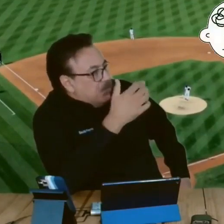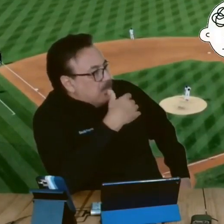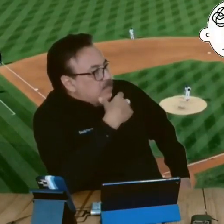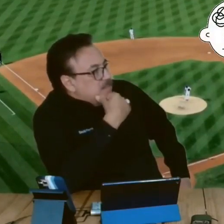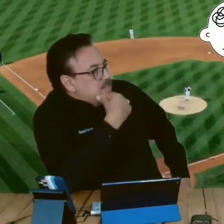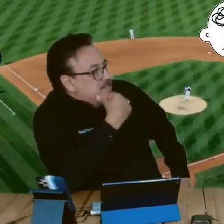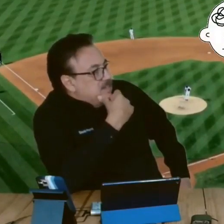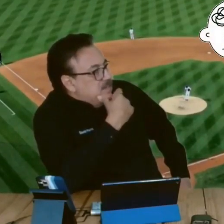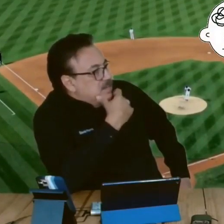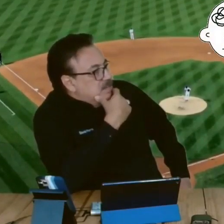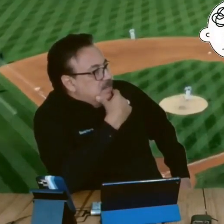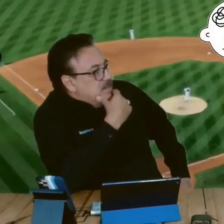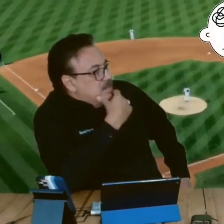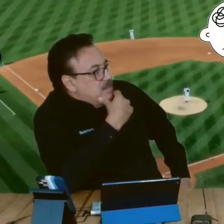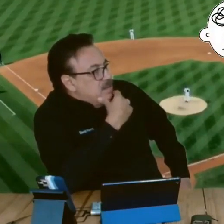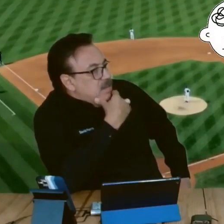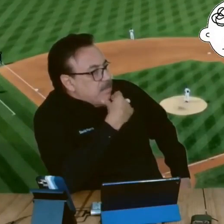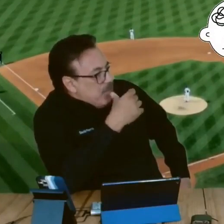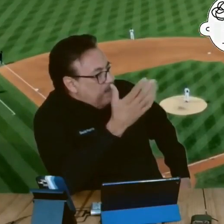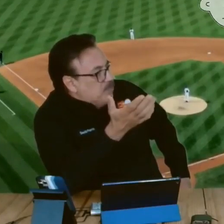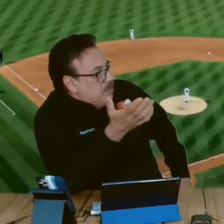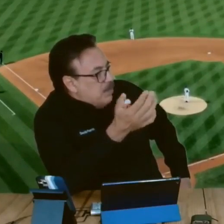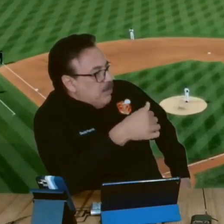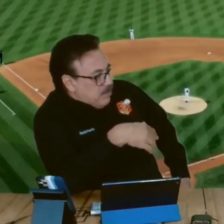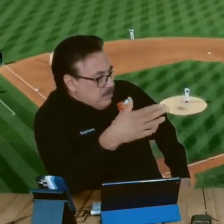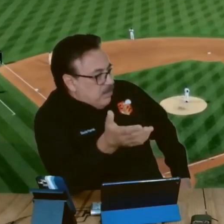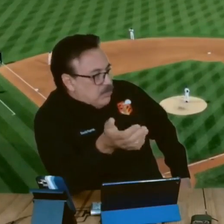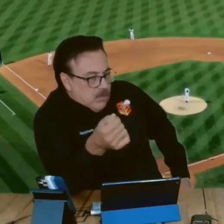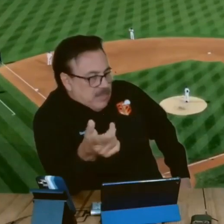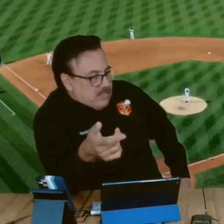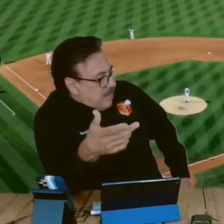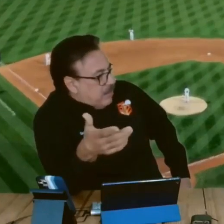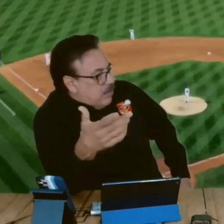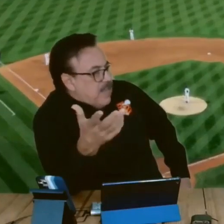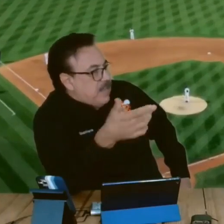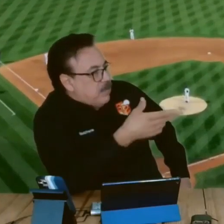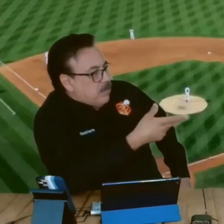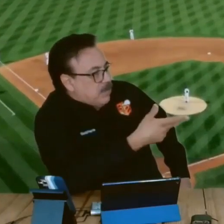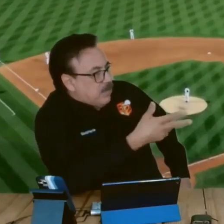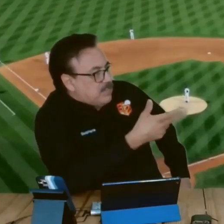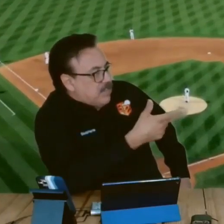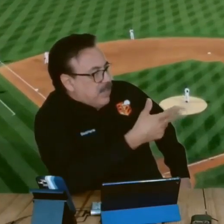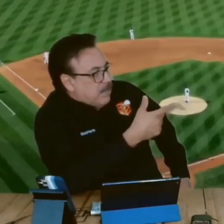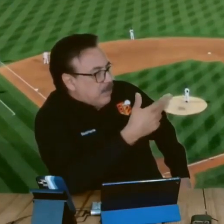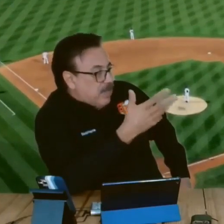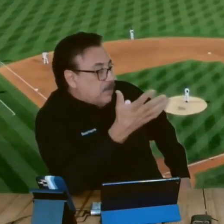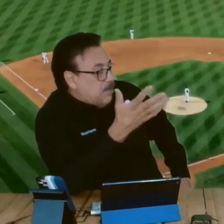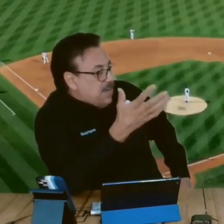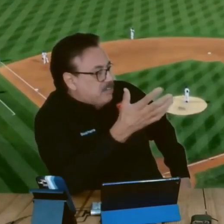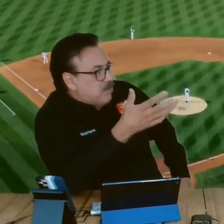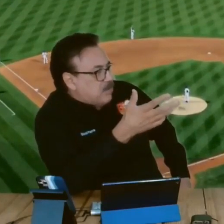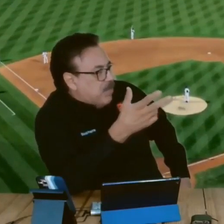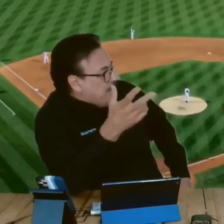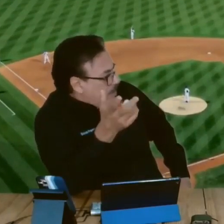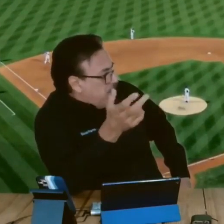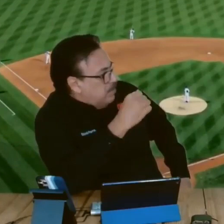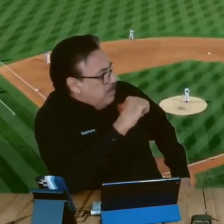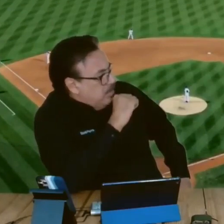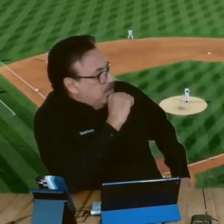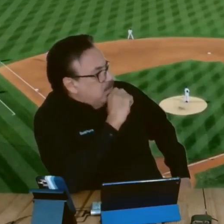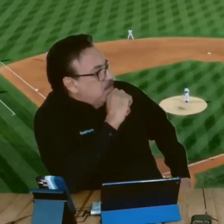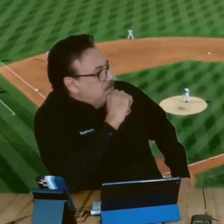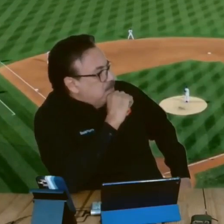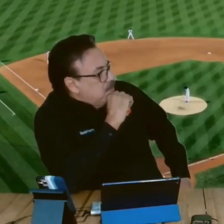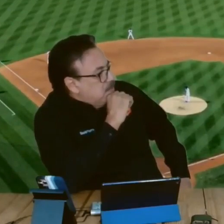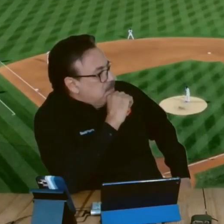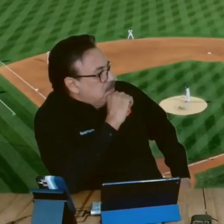Haciendo travesuras. Del hermano de Andrés Manuel. Pío López Obrador, con los sobres que recogía ahí con este de Manuel Velasco, con David León. ¿Te acuerdas